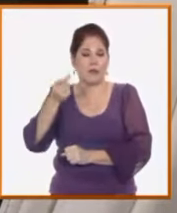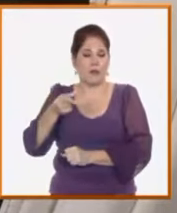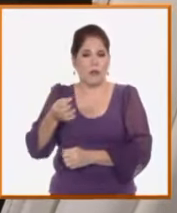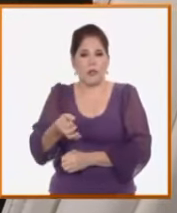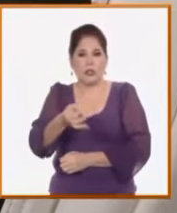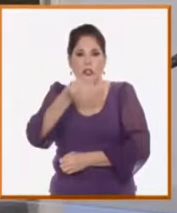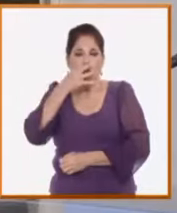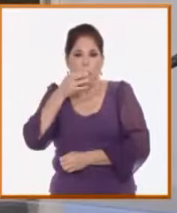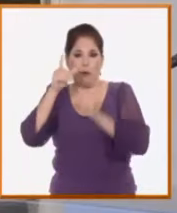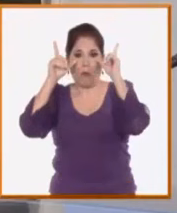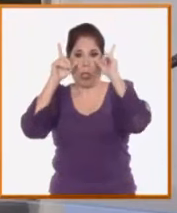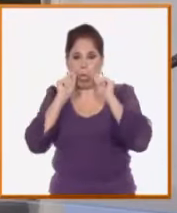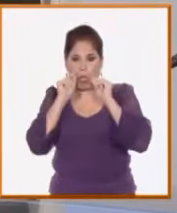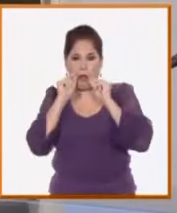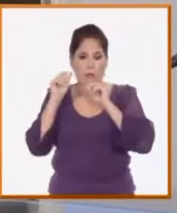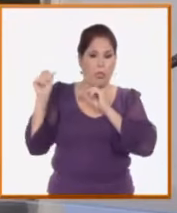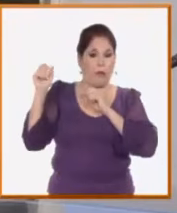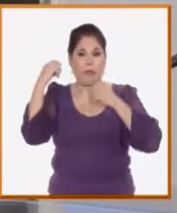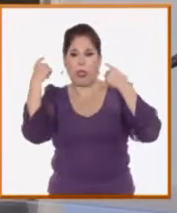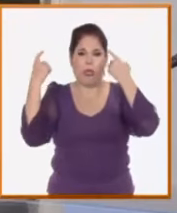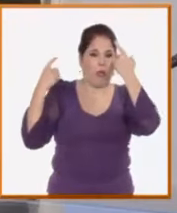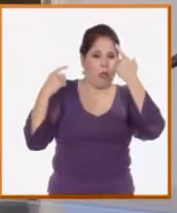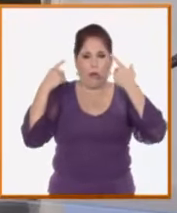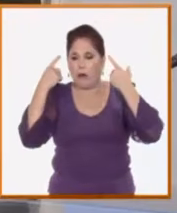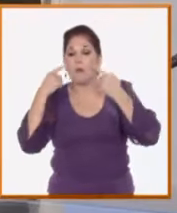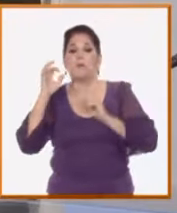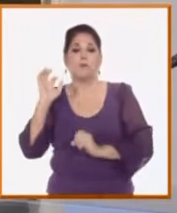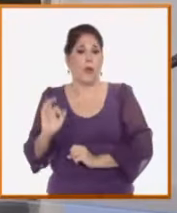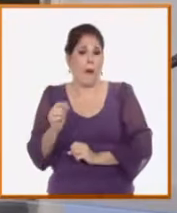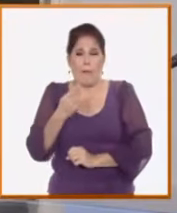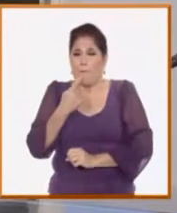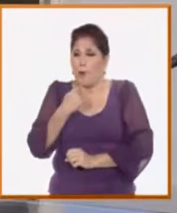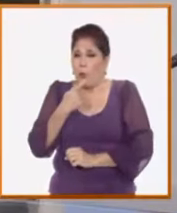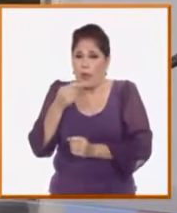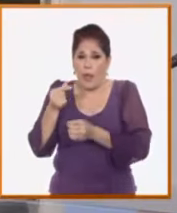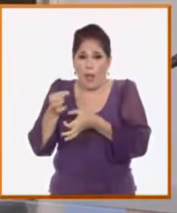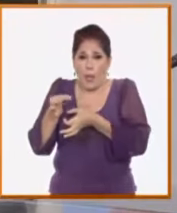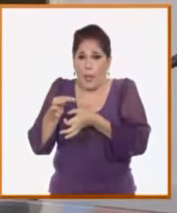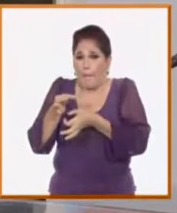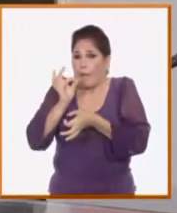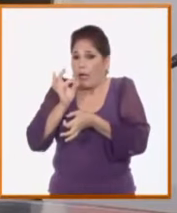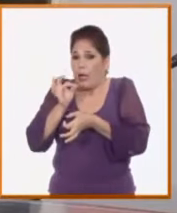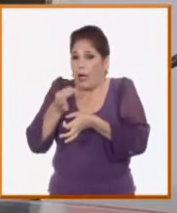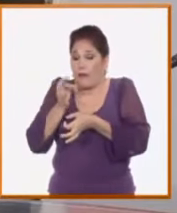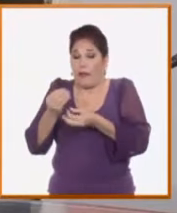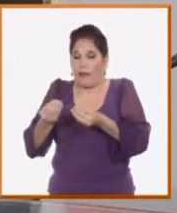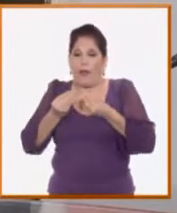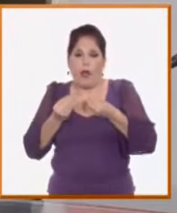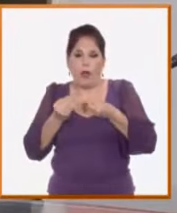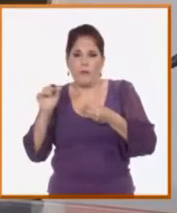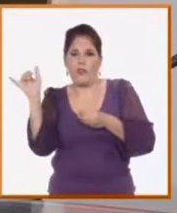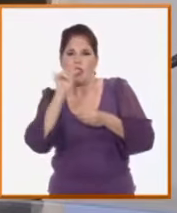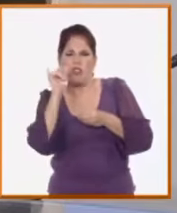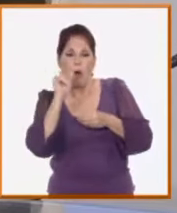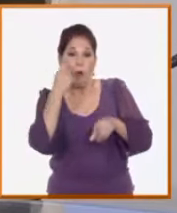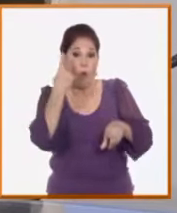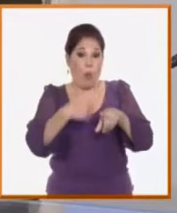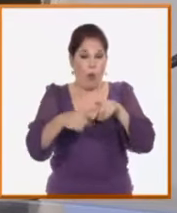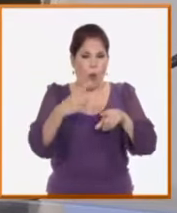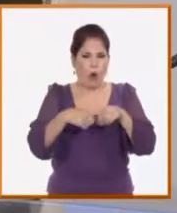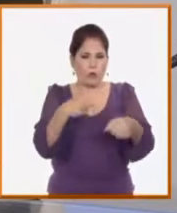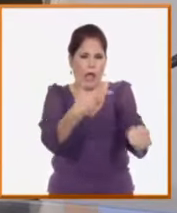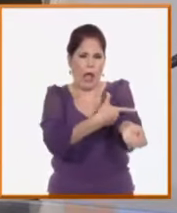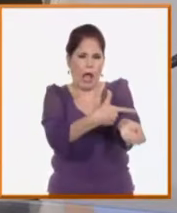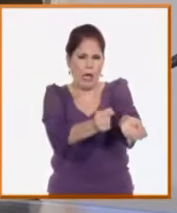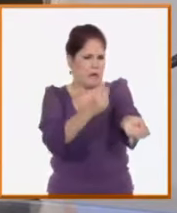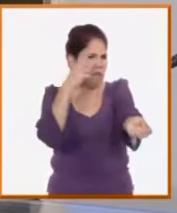la capacidad para mezclar e incrementar con pocas dosis el expendio de esta sustancia y ocultar a su vez y enmascarar